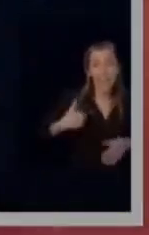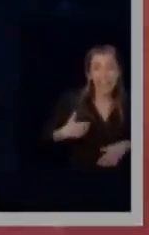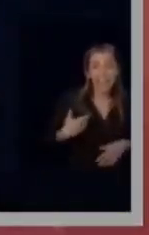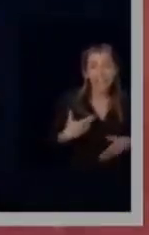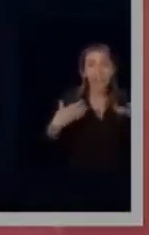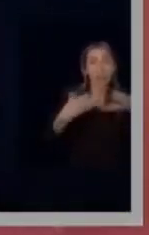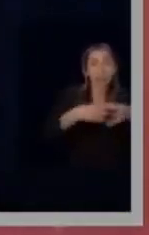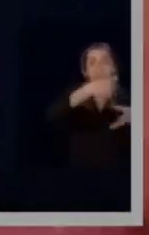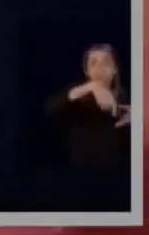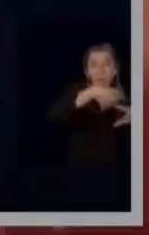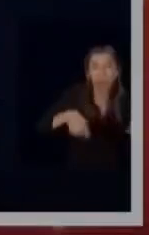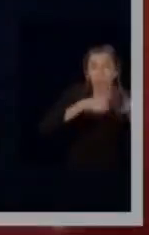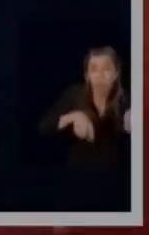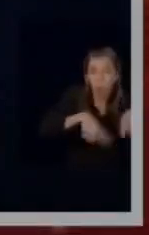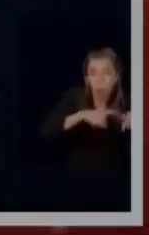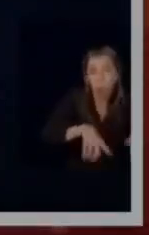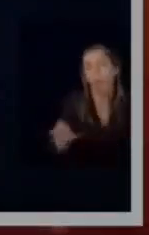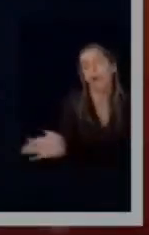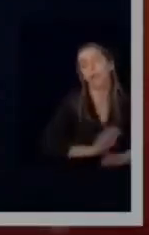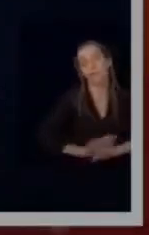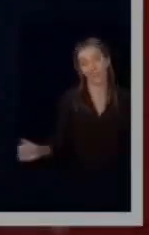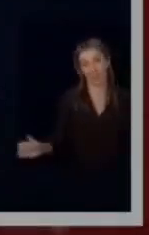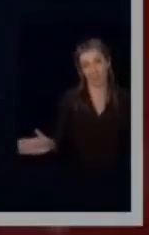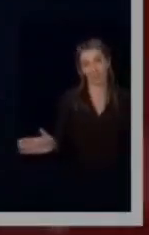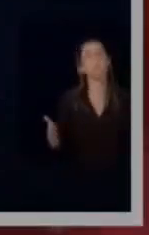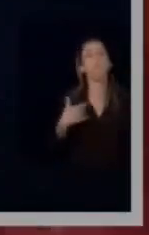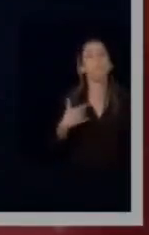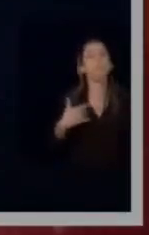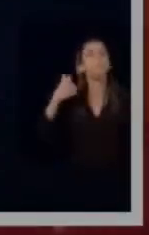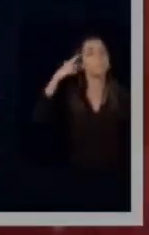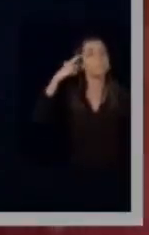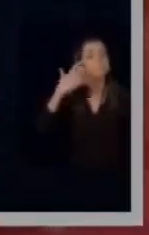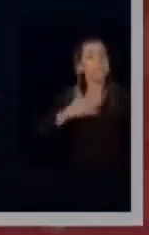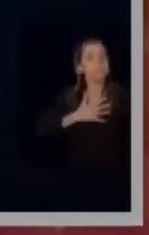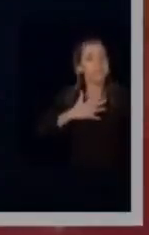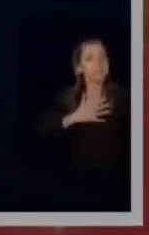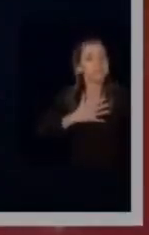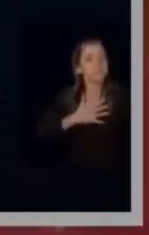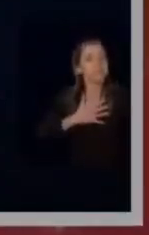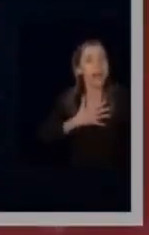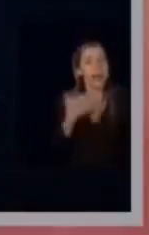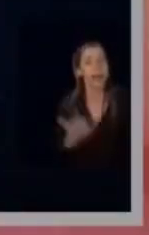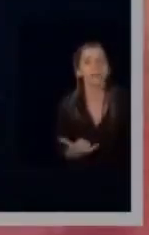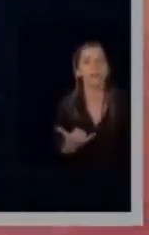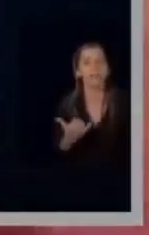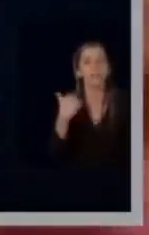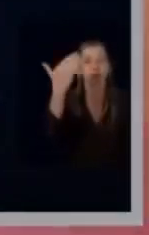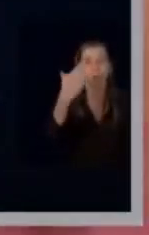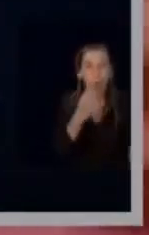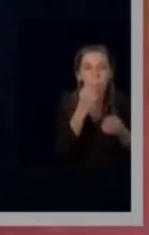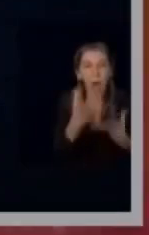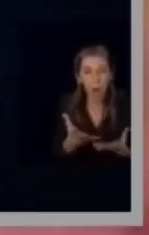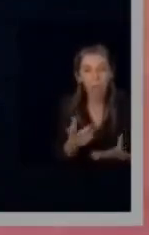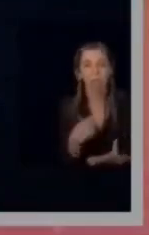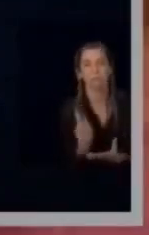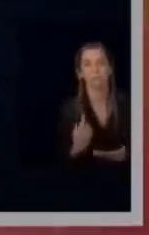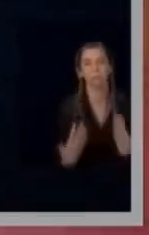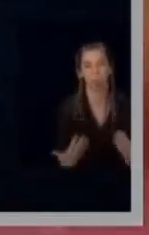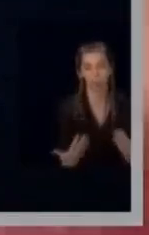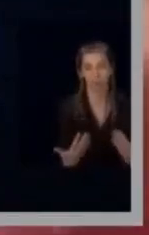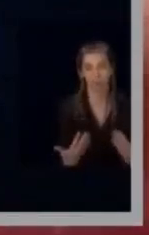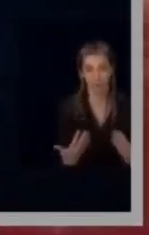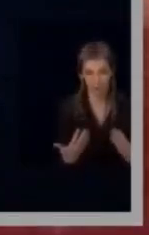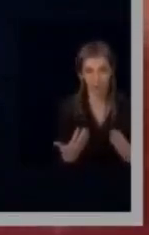8.753, negar la cantidad, apelar a una discusión cuantitativa, negar la cualitativa de la dictadura, que fue un